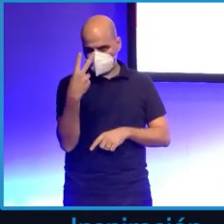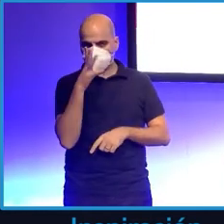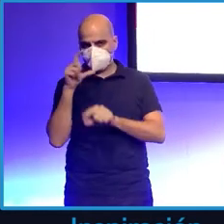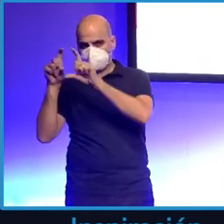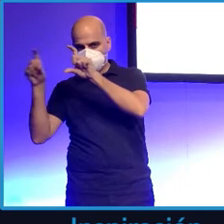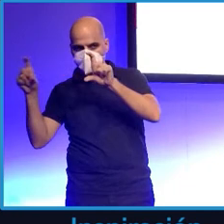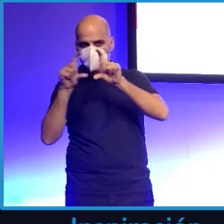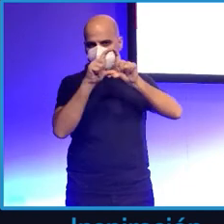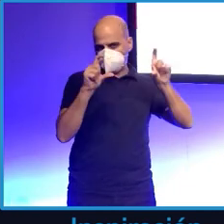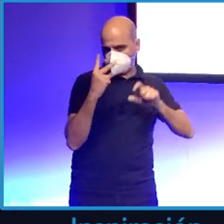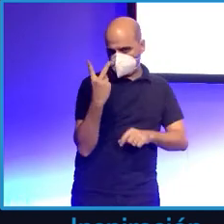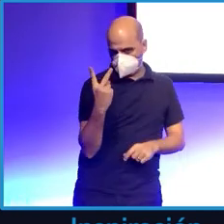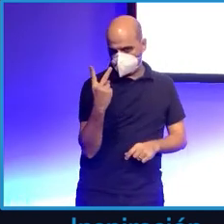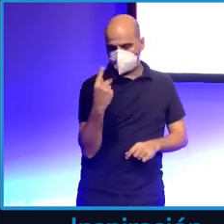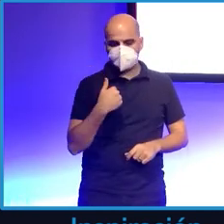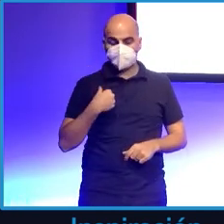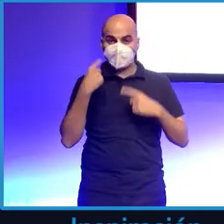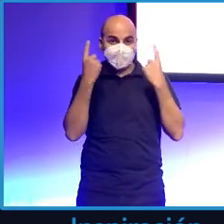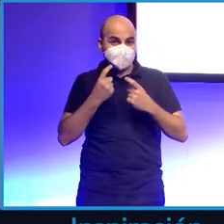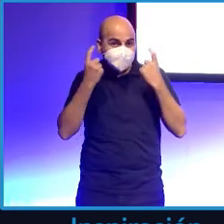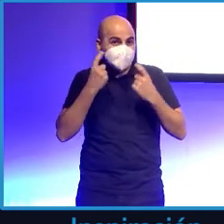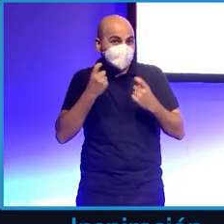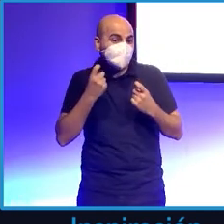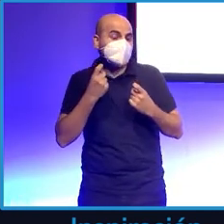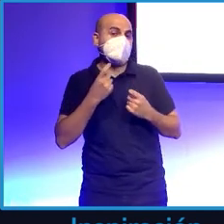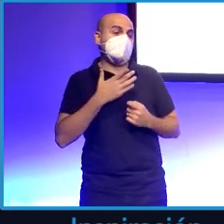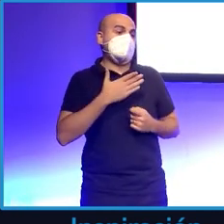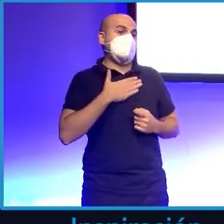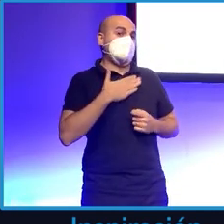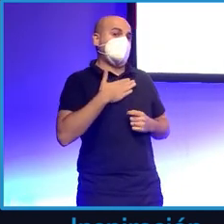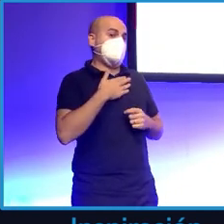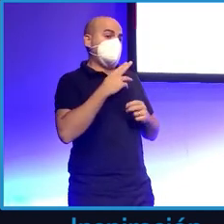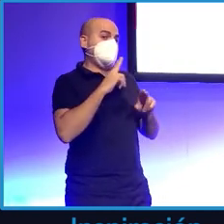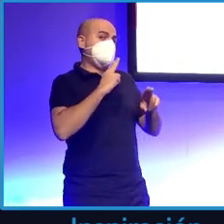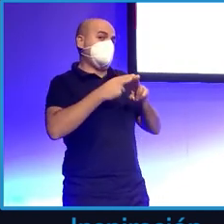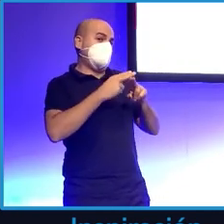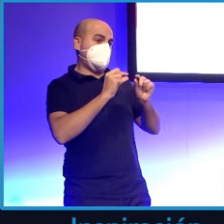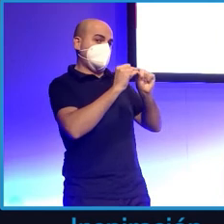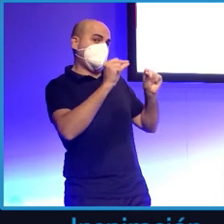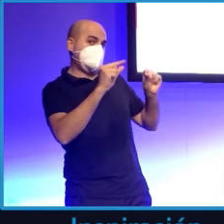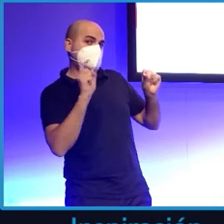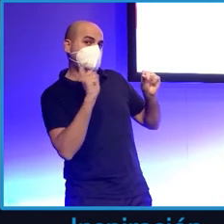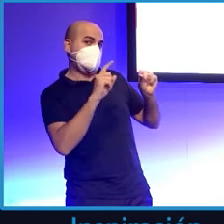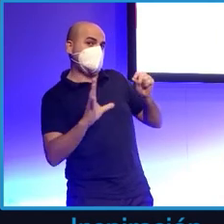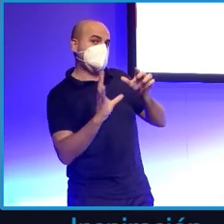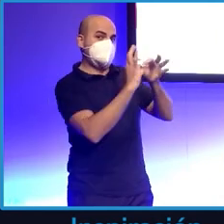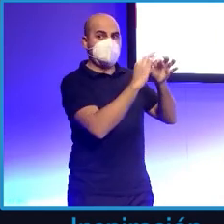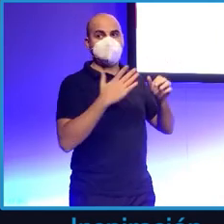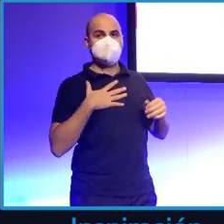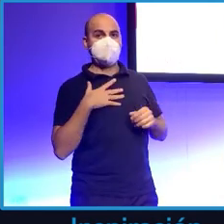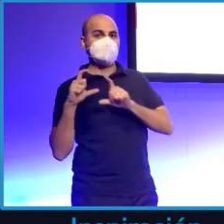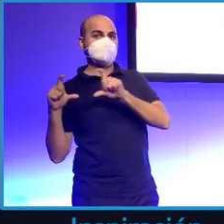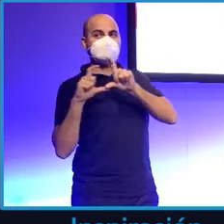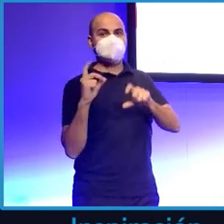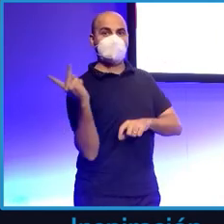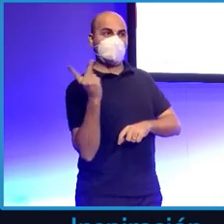que en todas las menciones en todos los sitios donde enlazan siempre sean las dos empresas que tengo google la para relacionar va a ver que eso no es natural va a